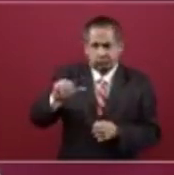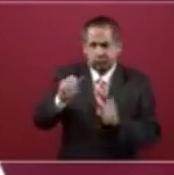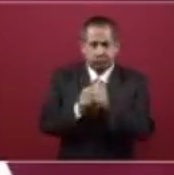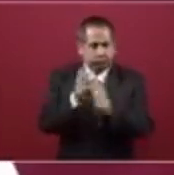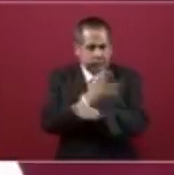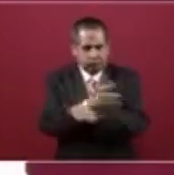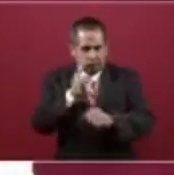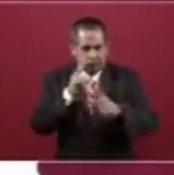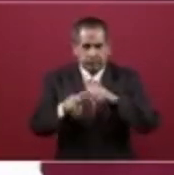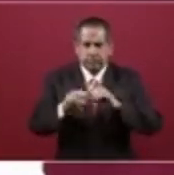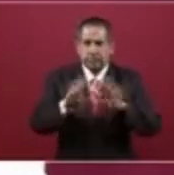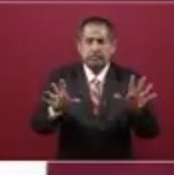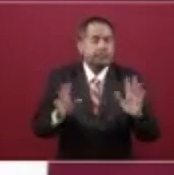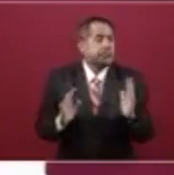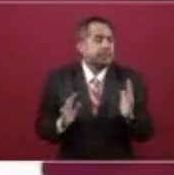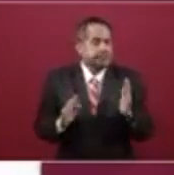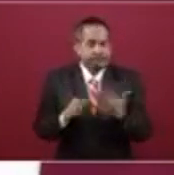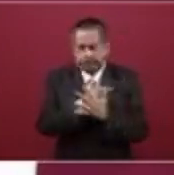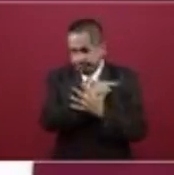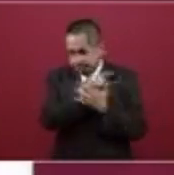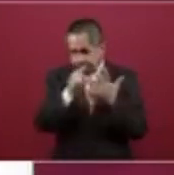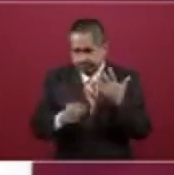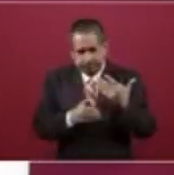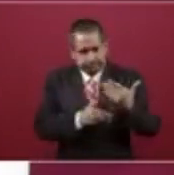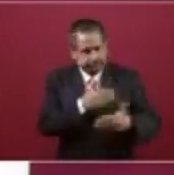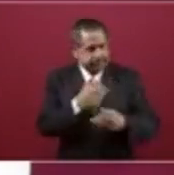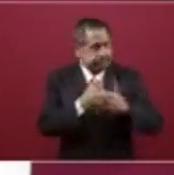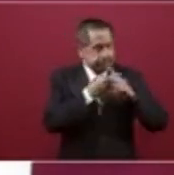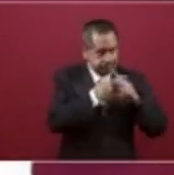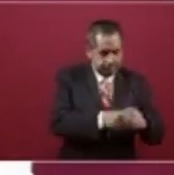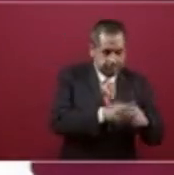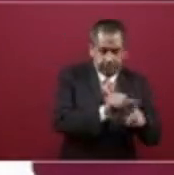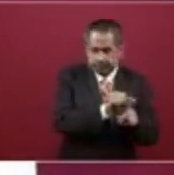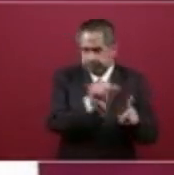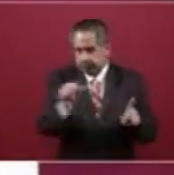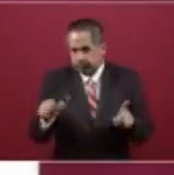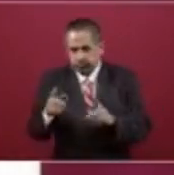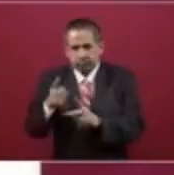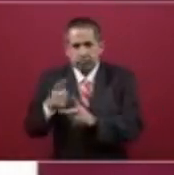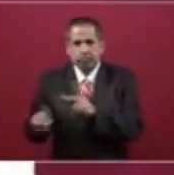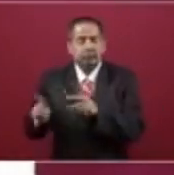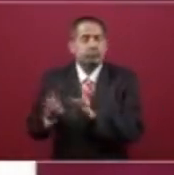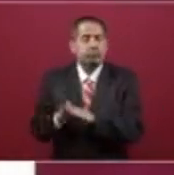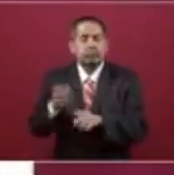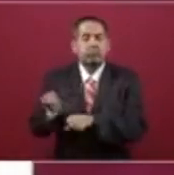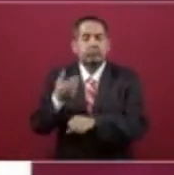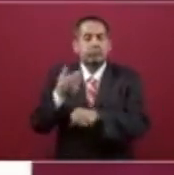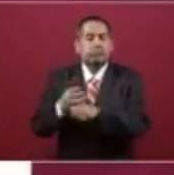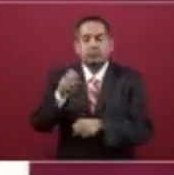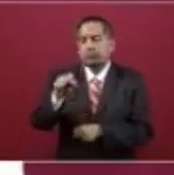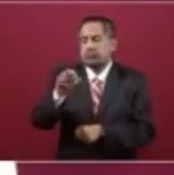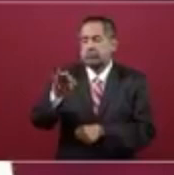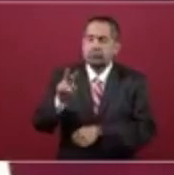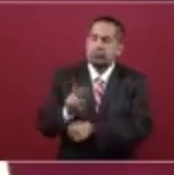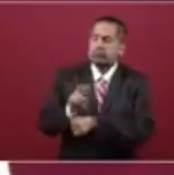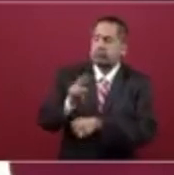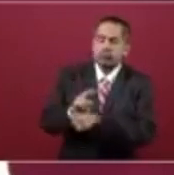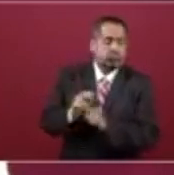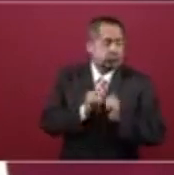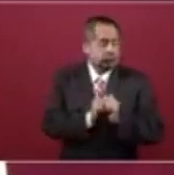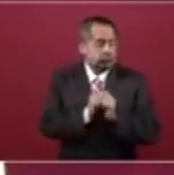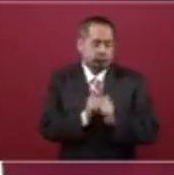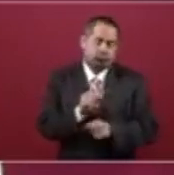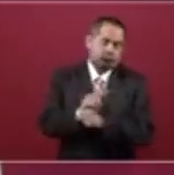transparencia, y en todo el proceso, desde el inicio, está la Secretaría de la Función Pública